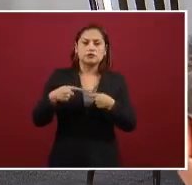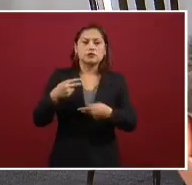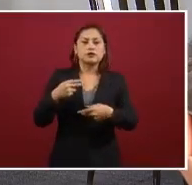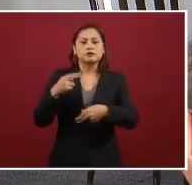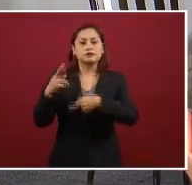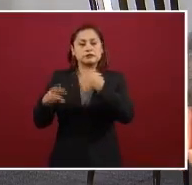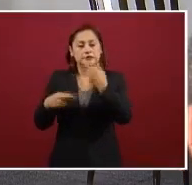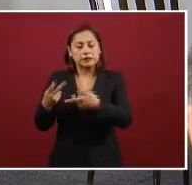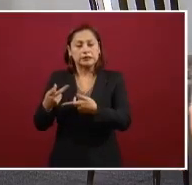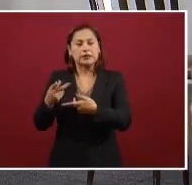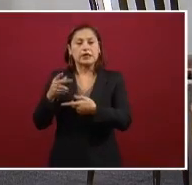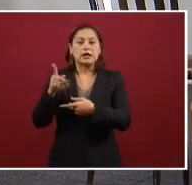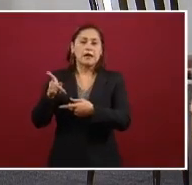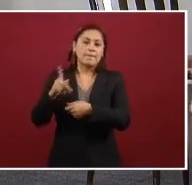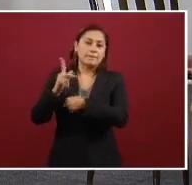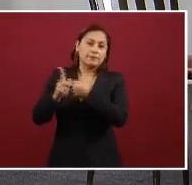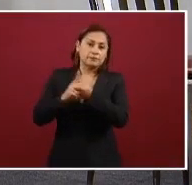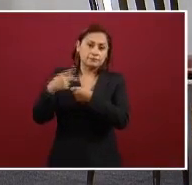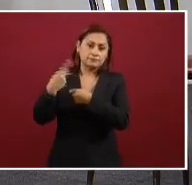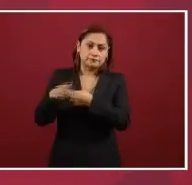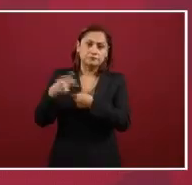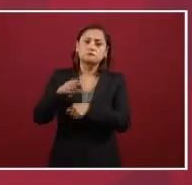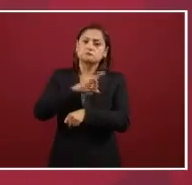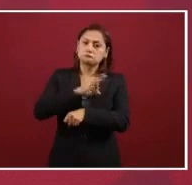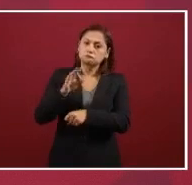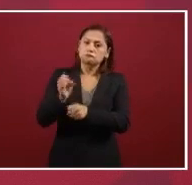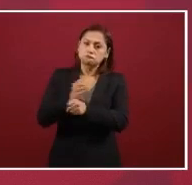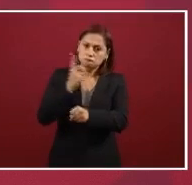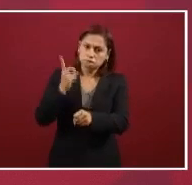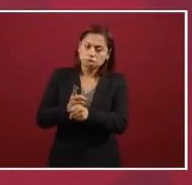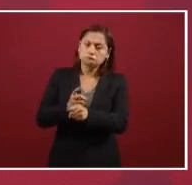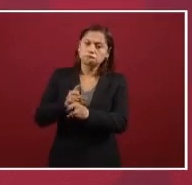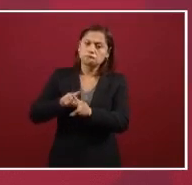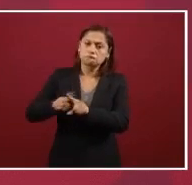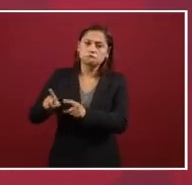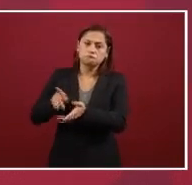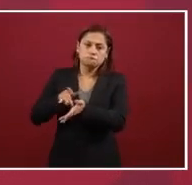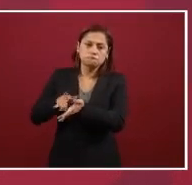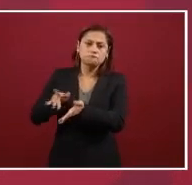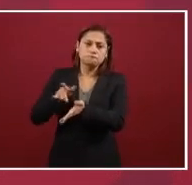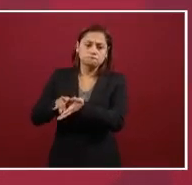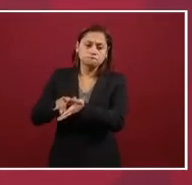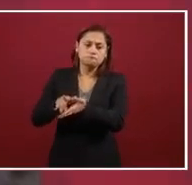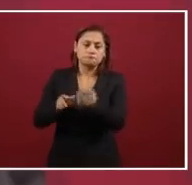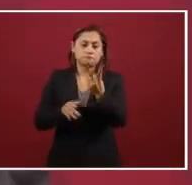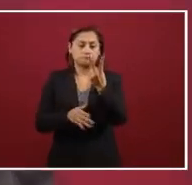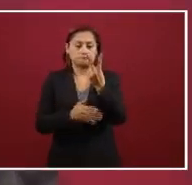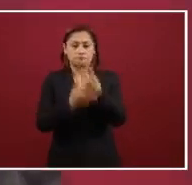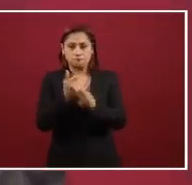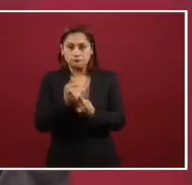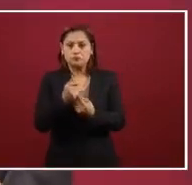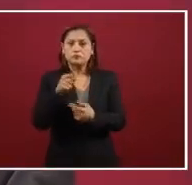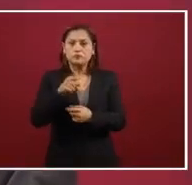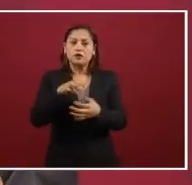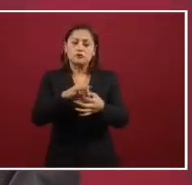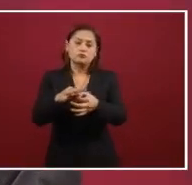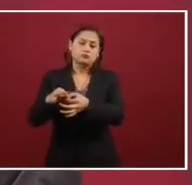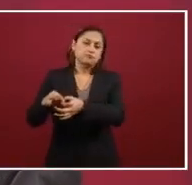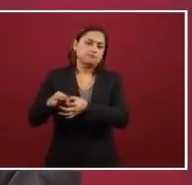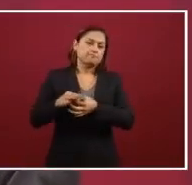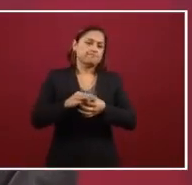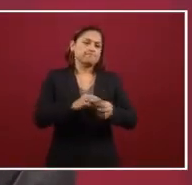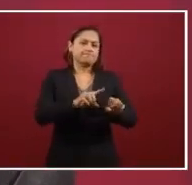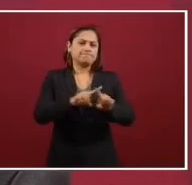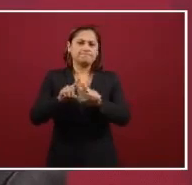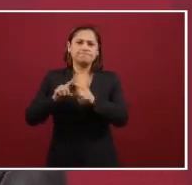dos elementos son los que determinan que estemos actuando con un consenso amplio y lo que llamamos una